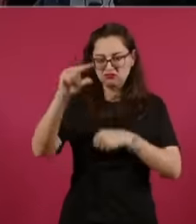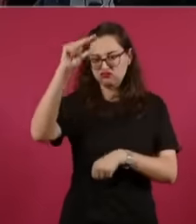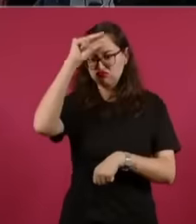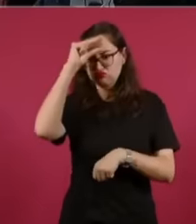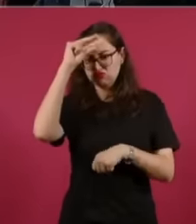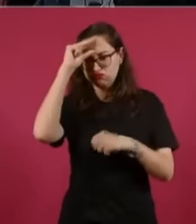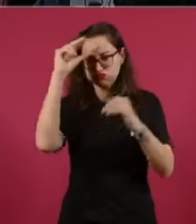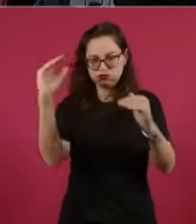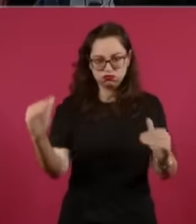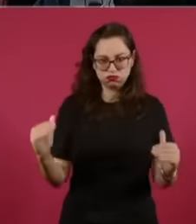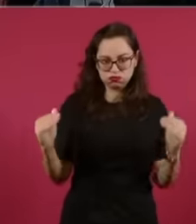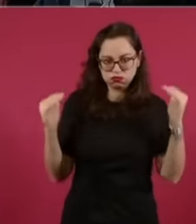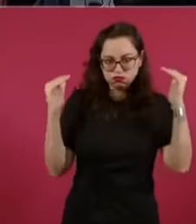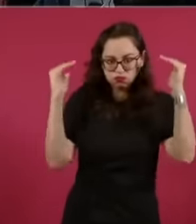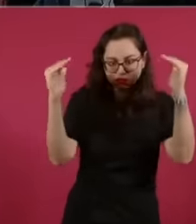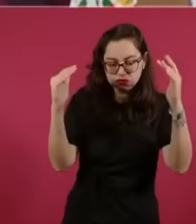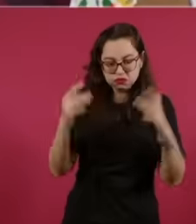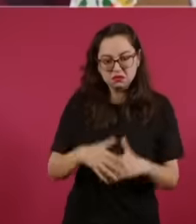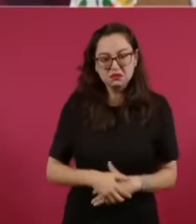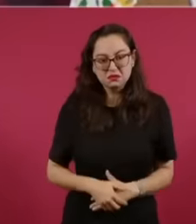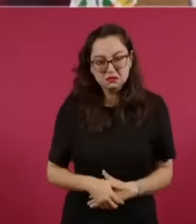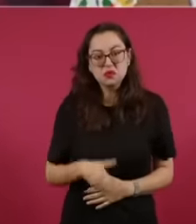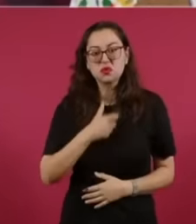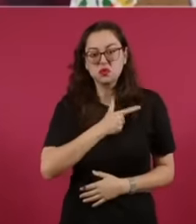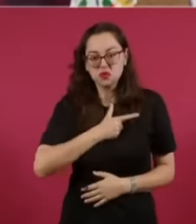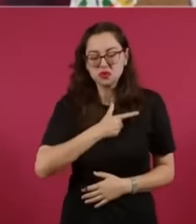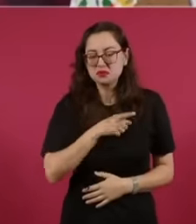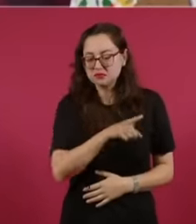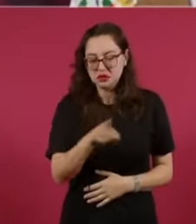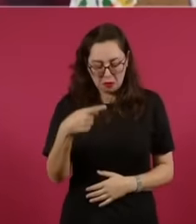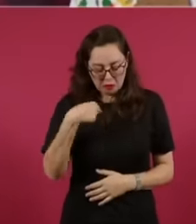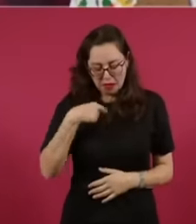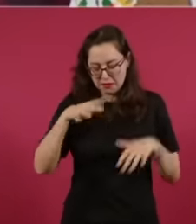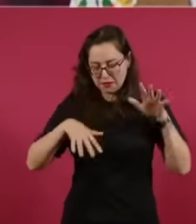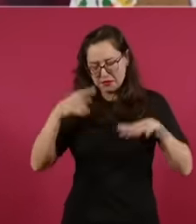¿Qué haría yo si no me ayuda?